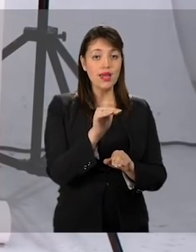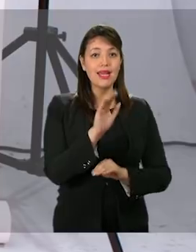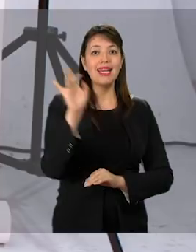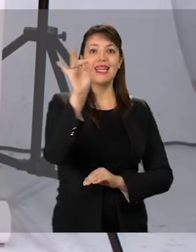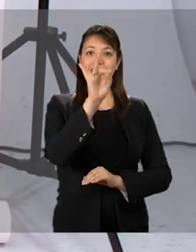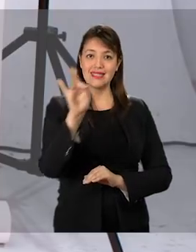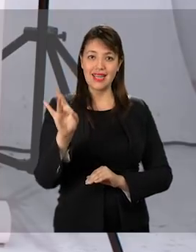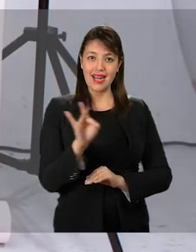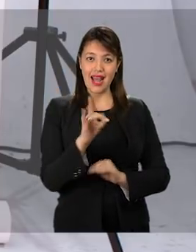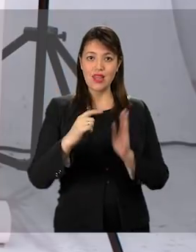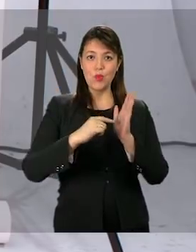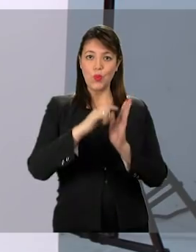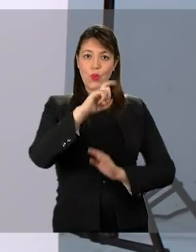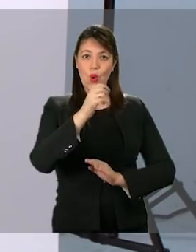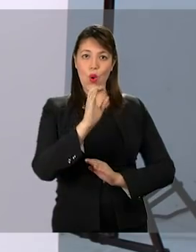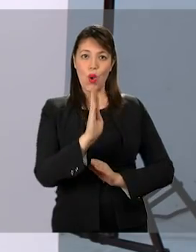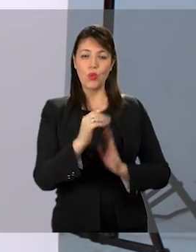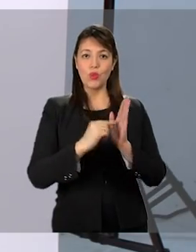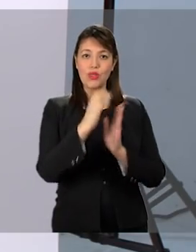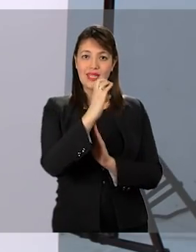apoyas, puedes conocer más de ella en...